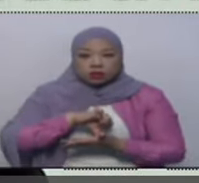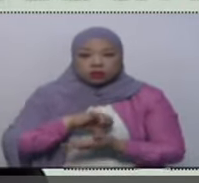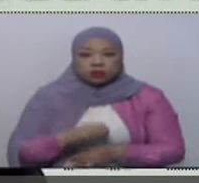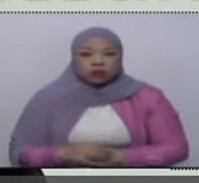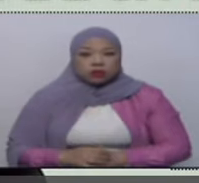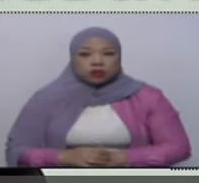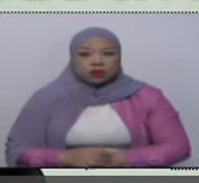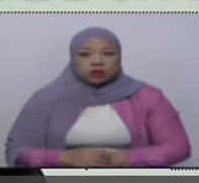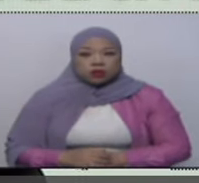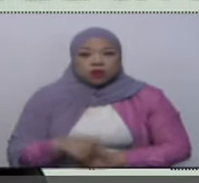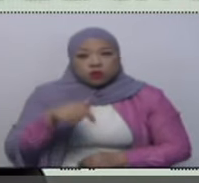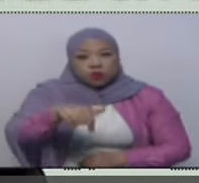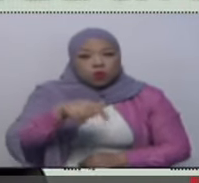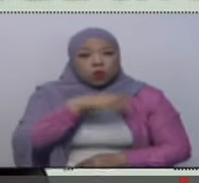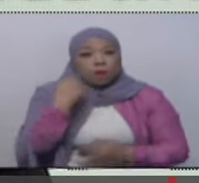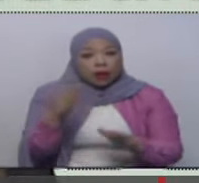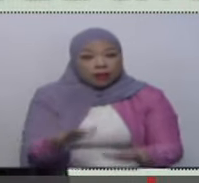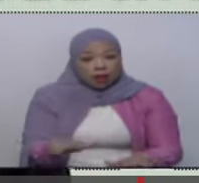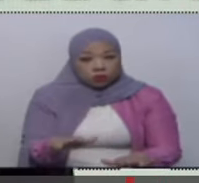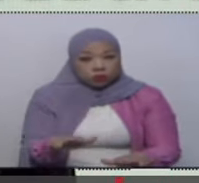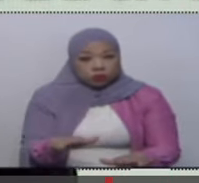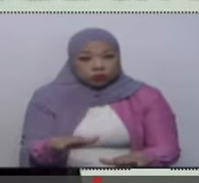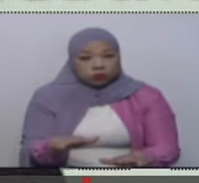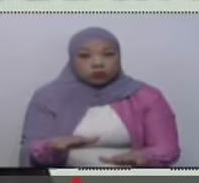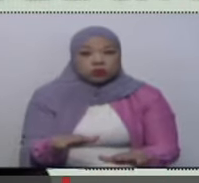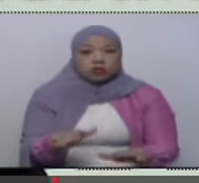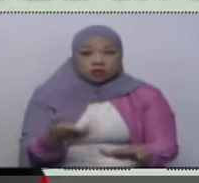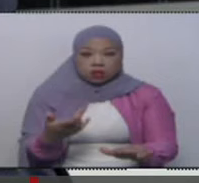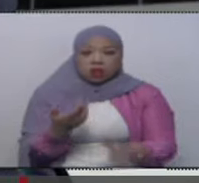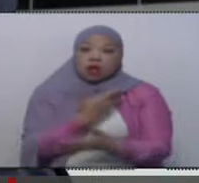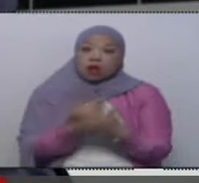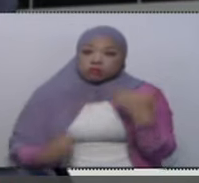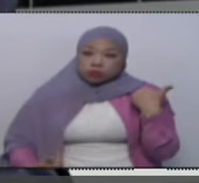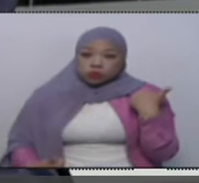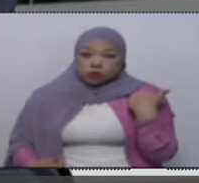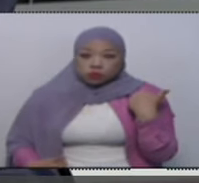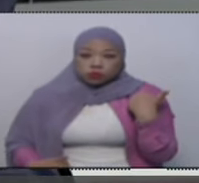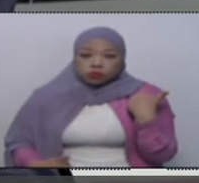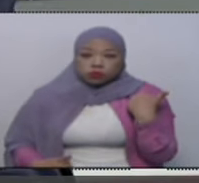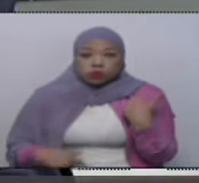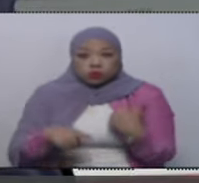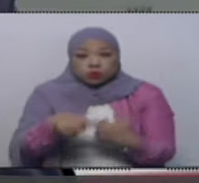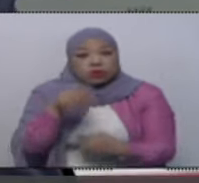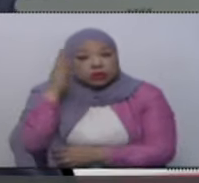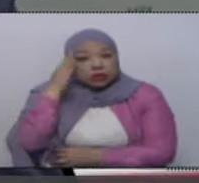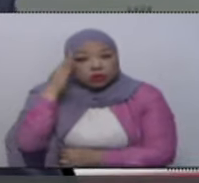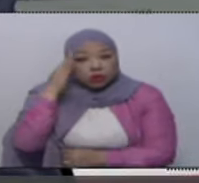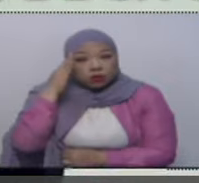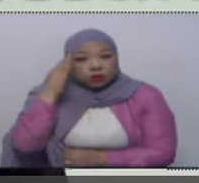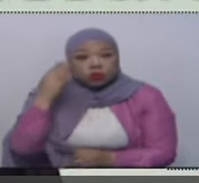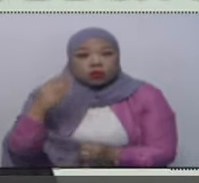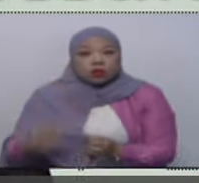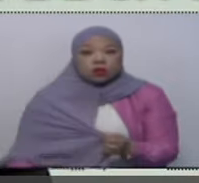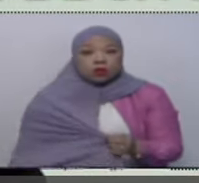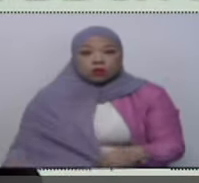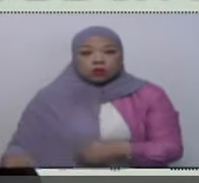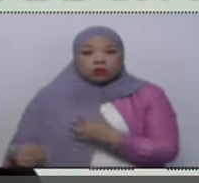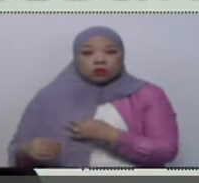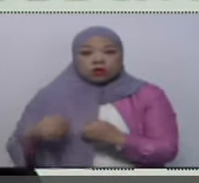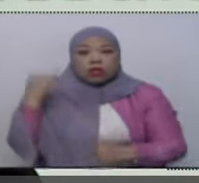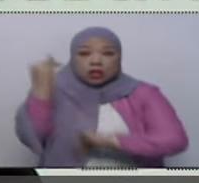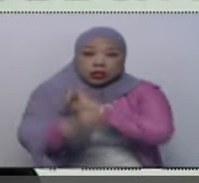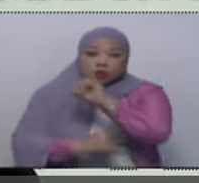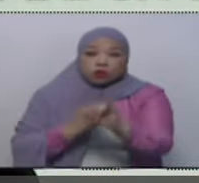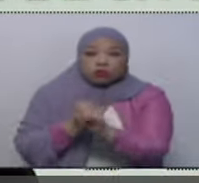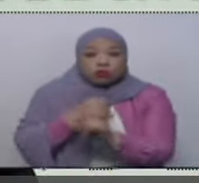Lo asesinaron allá. Señor presidente, usted es un maestro de los asuntos y temas